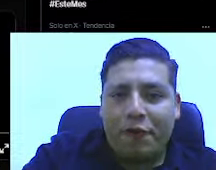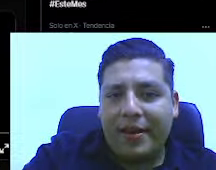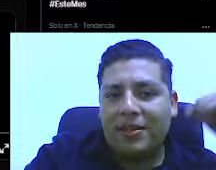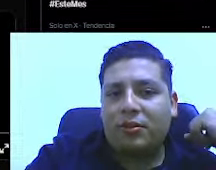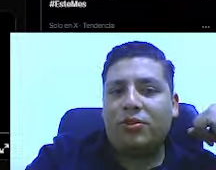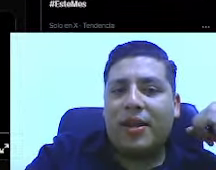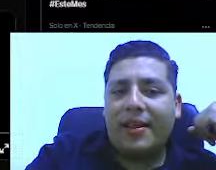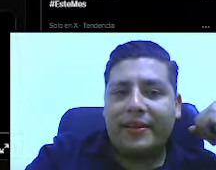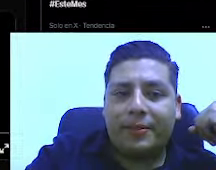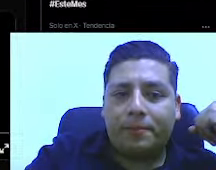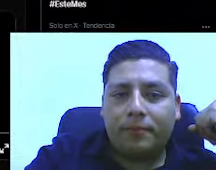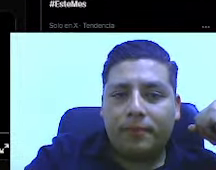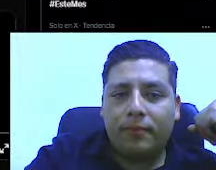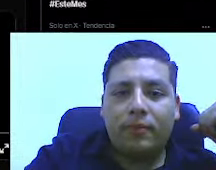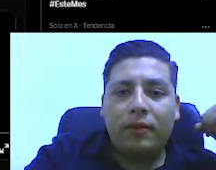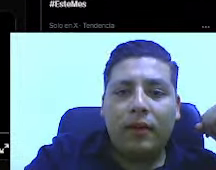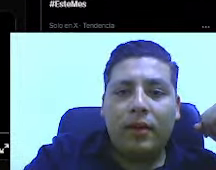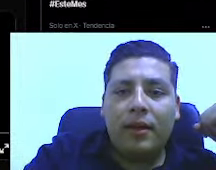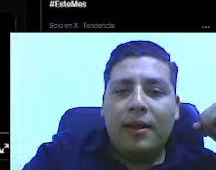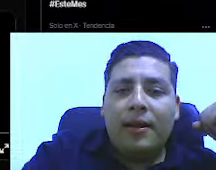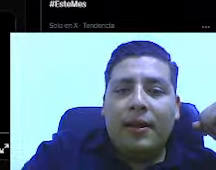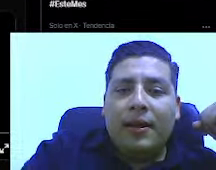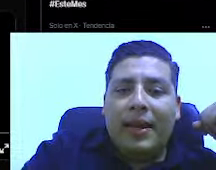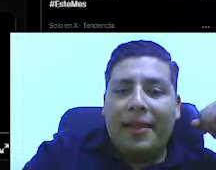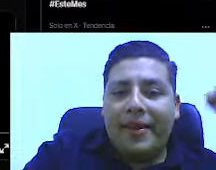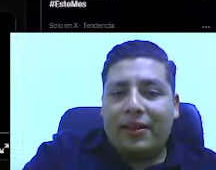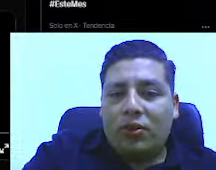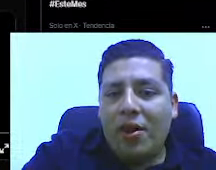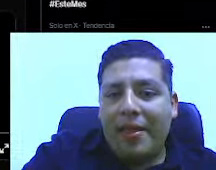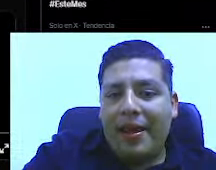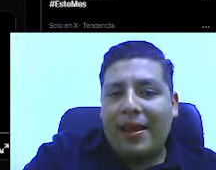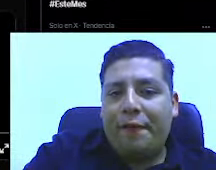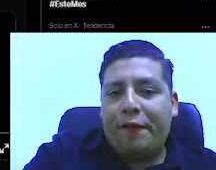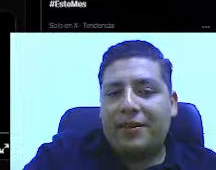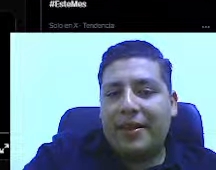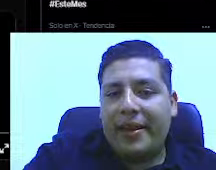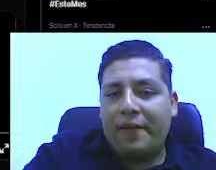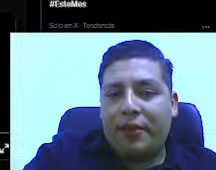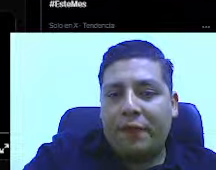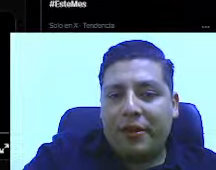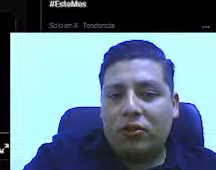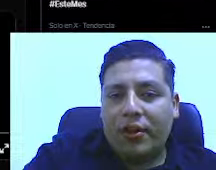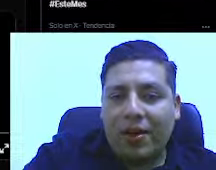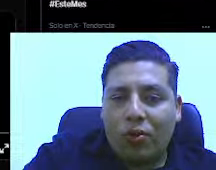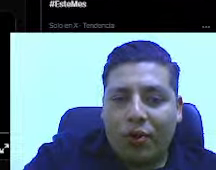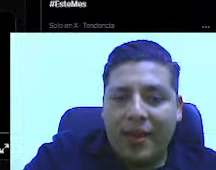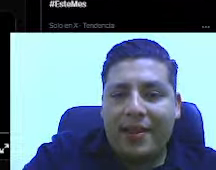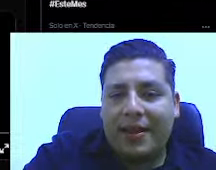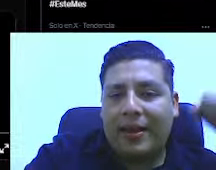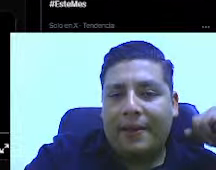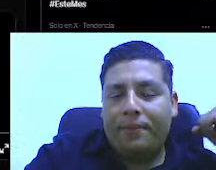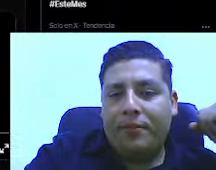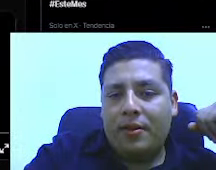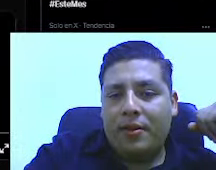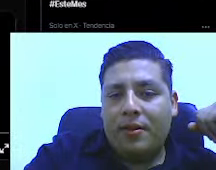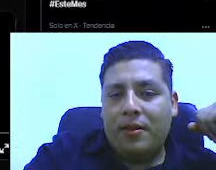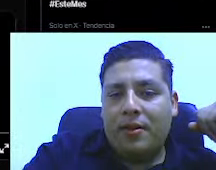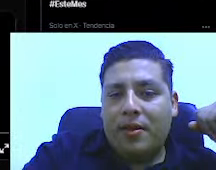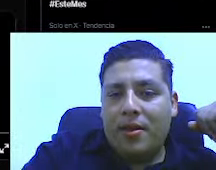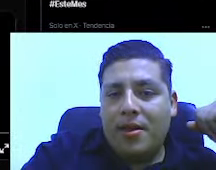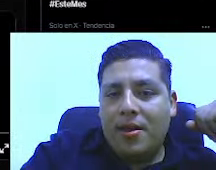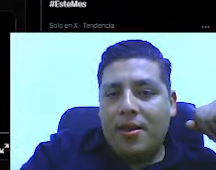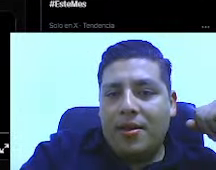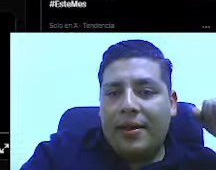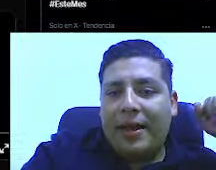Por ejemplo, fíjense ustedes, la directora de la Defensoría Jurídica